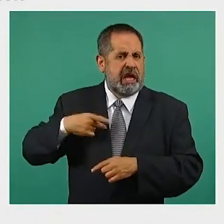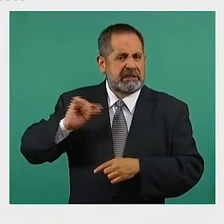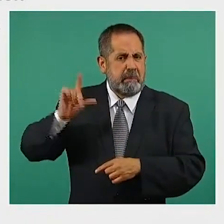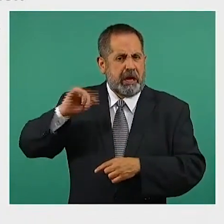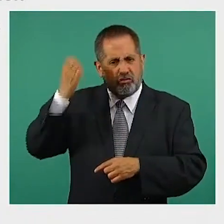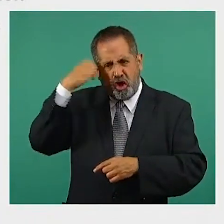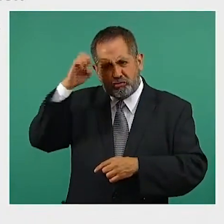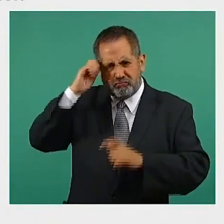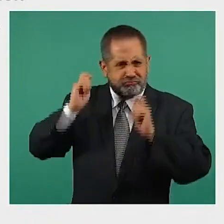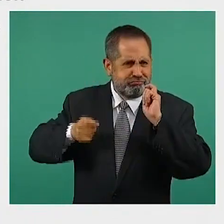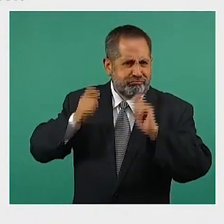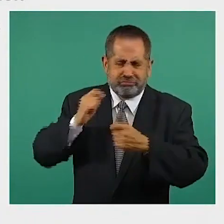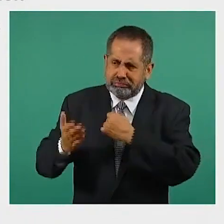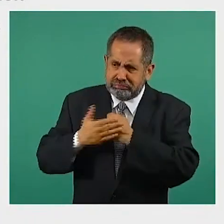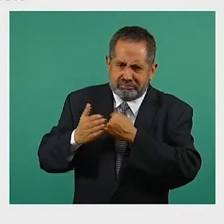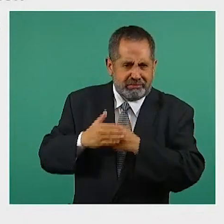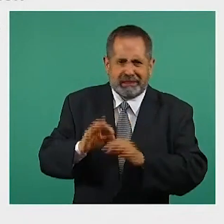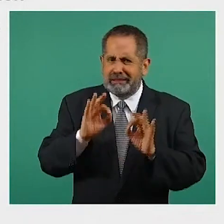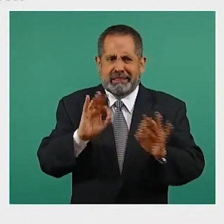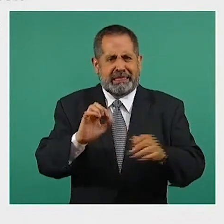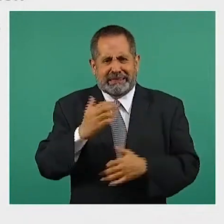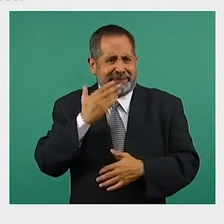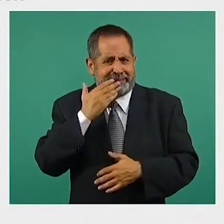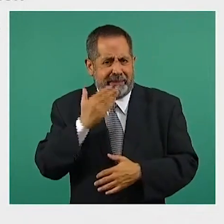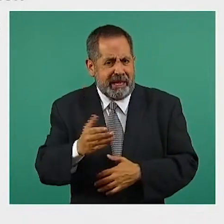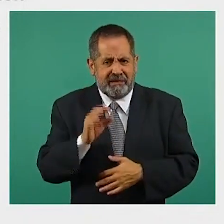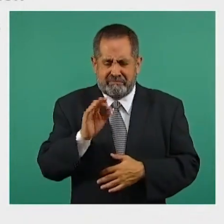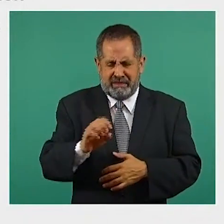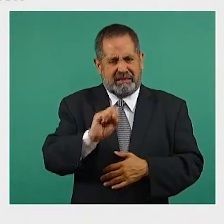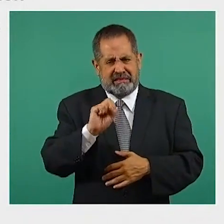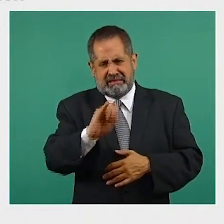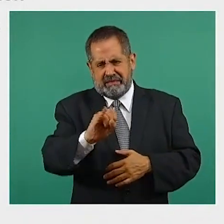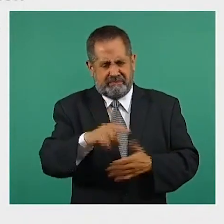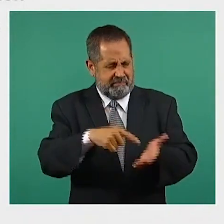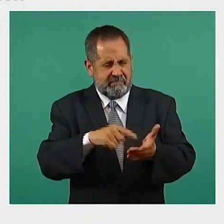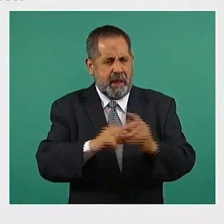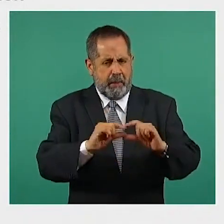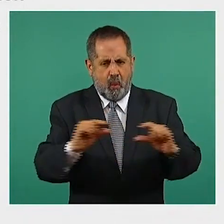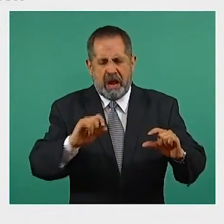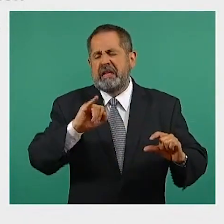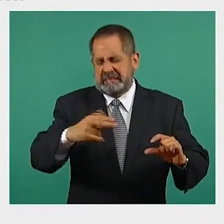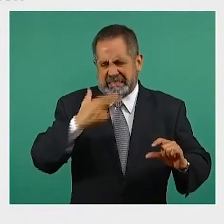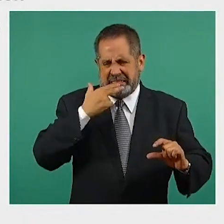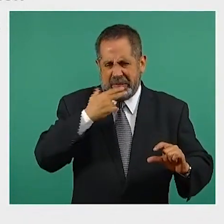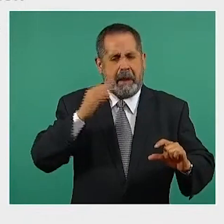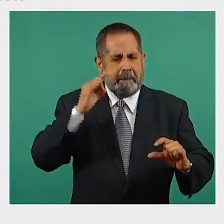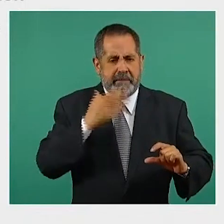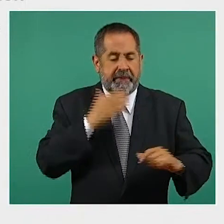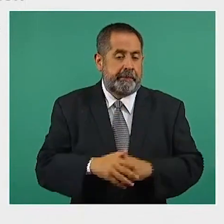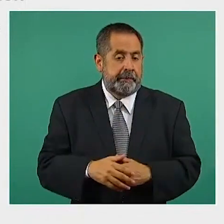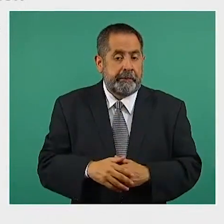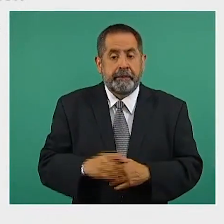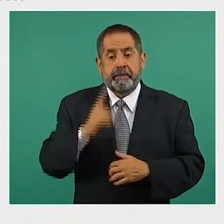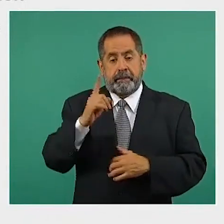han ayudado a esta evaluación, donde se revisa, se ve y se dice sí, en efecto, es eficaz. Una parte muy importante que lo ha comentado